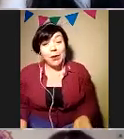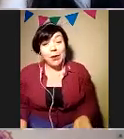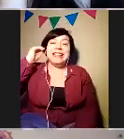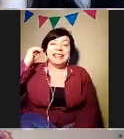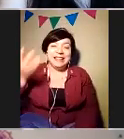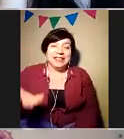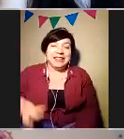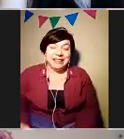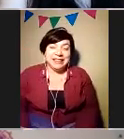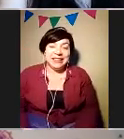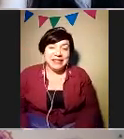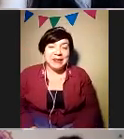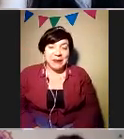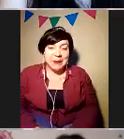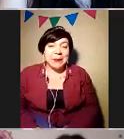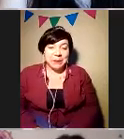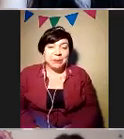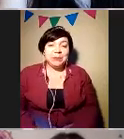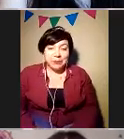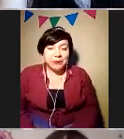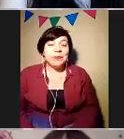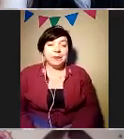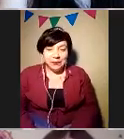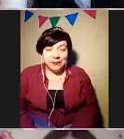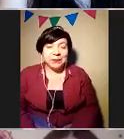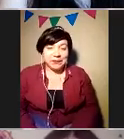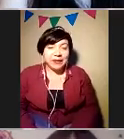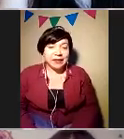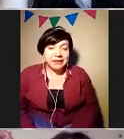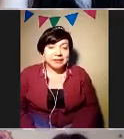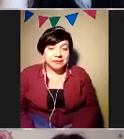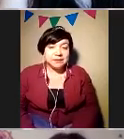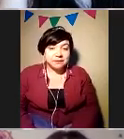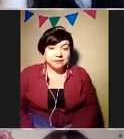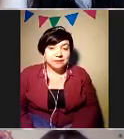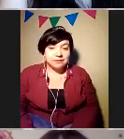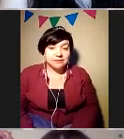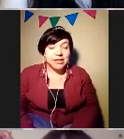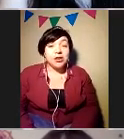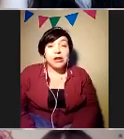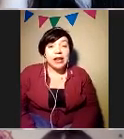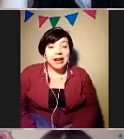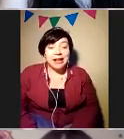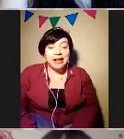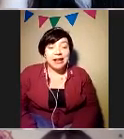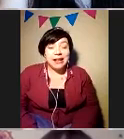tanto comprando. Sí, al final es eso, la emoción de abrir el paquete, pero a veces las prendas ya nunca más se ocupan. Sí, yo